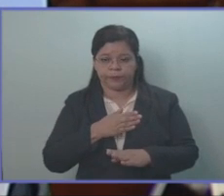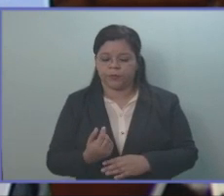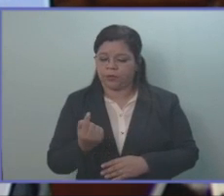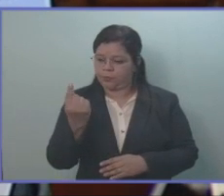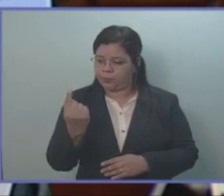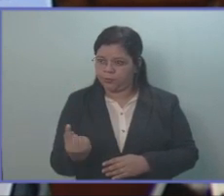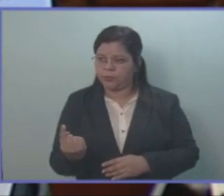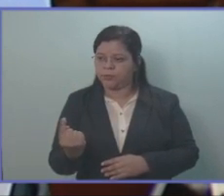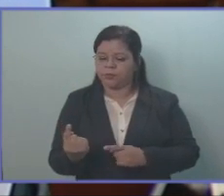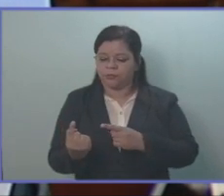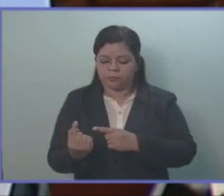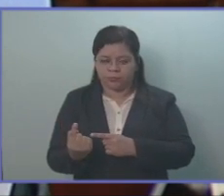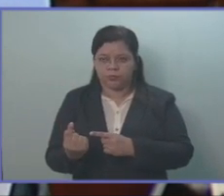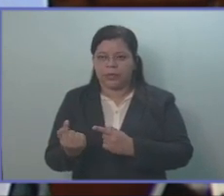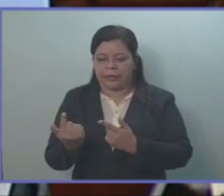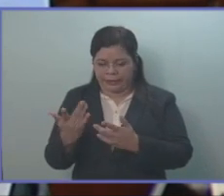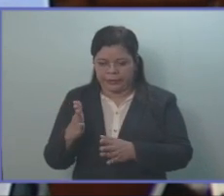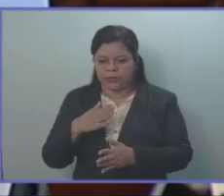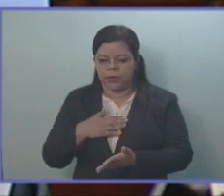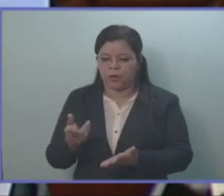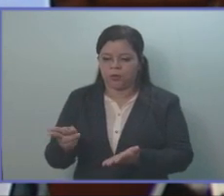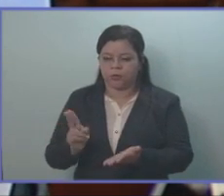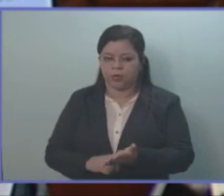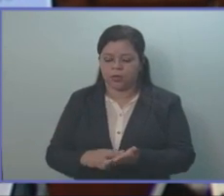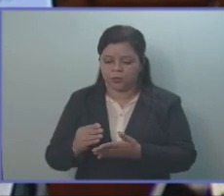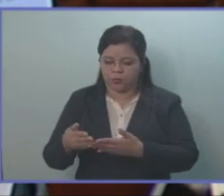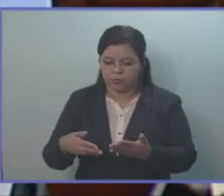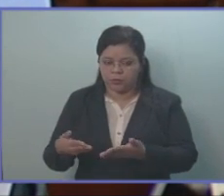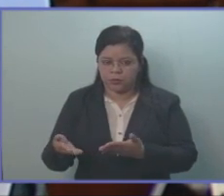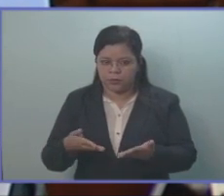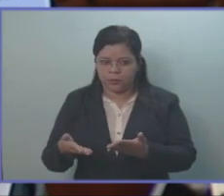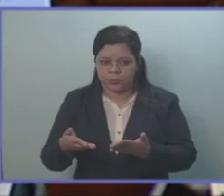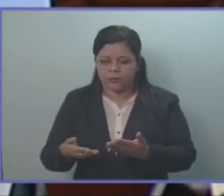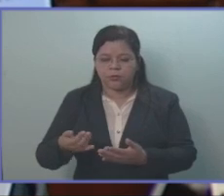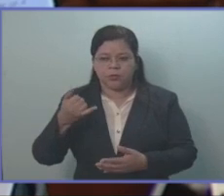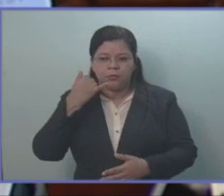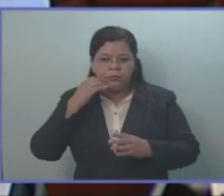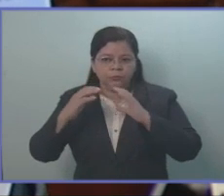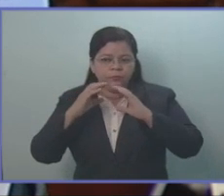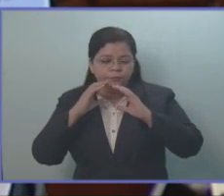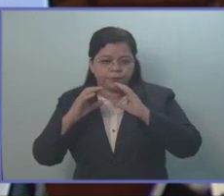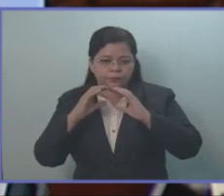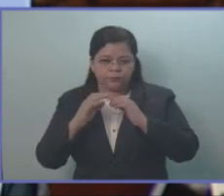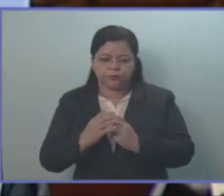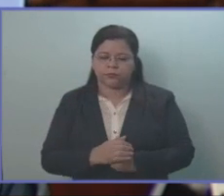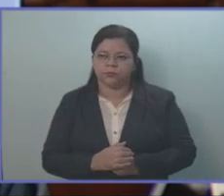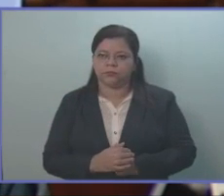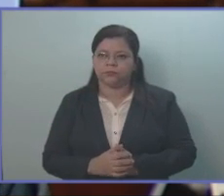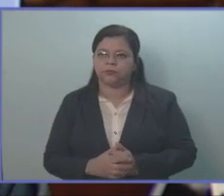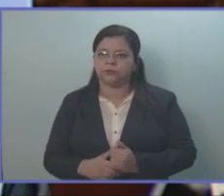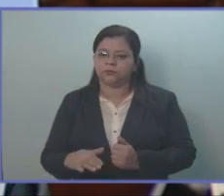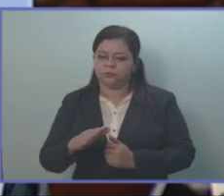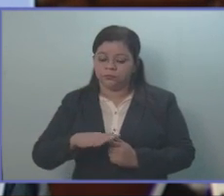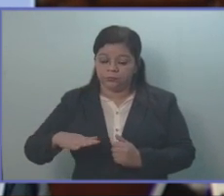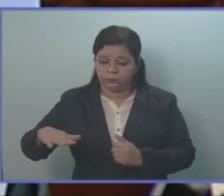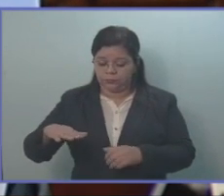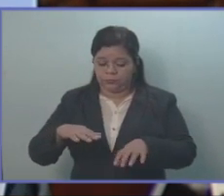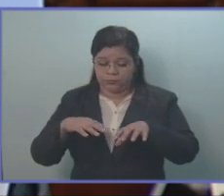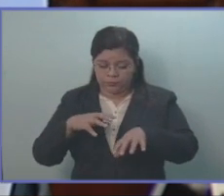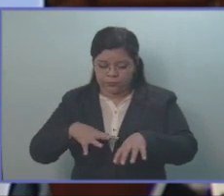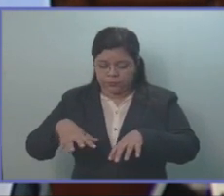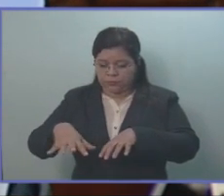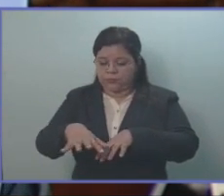persona que tenga un contrato de prestación de servicios de telecomunicaciones en el radio al que se ha